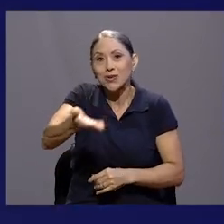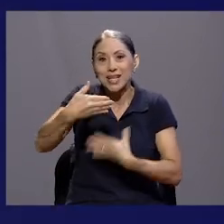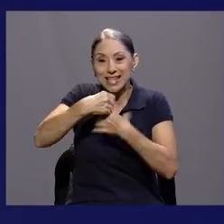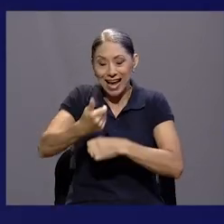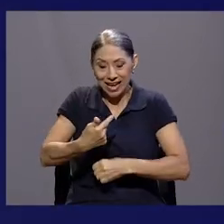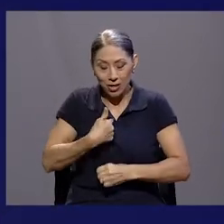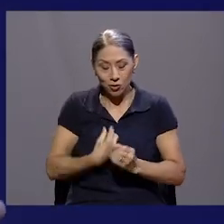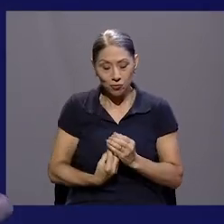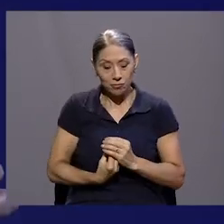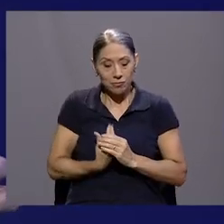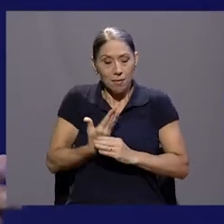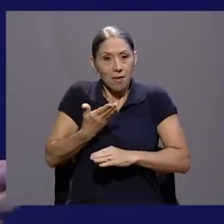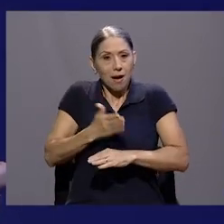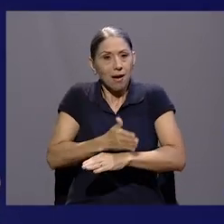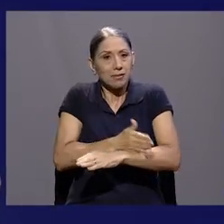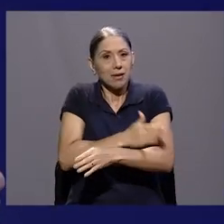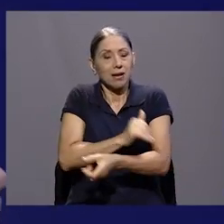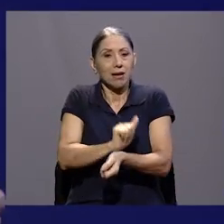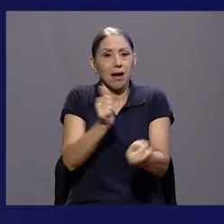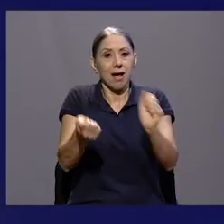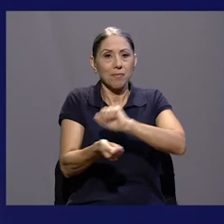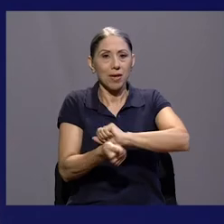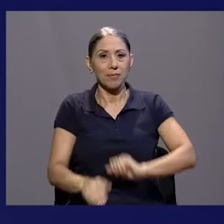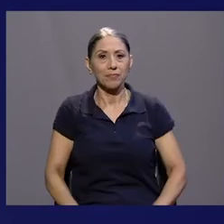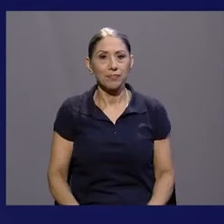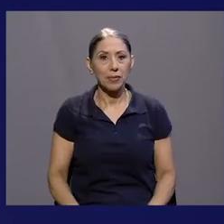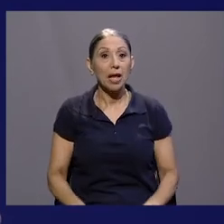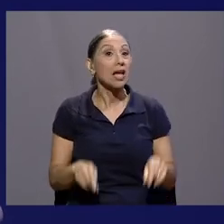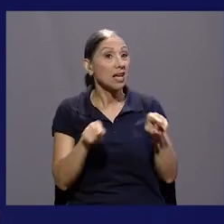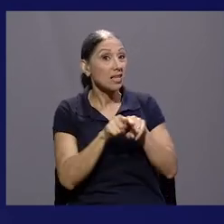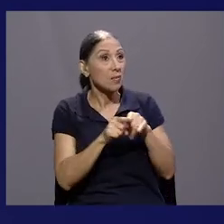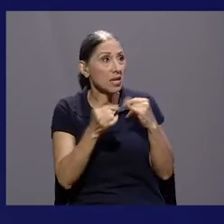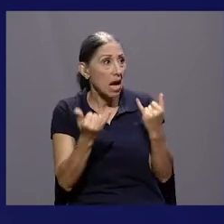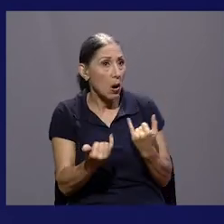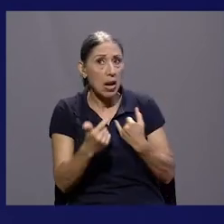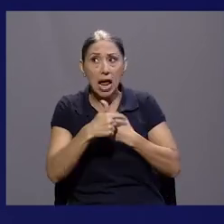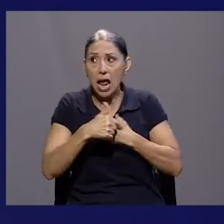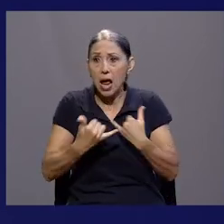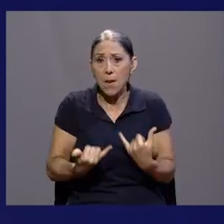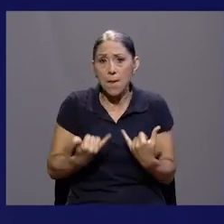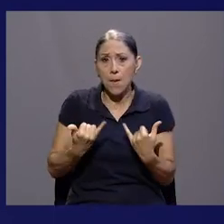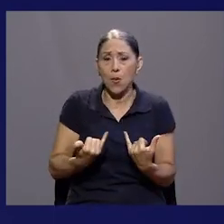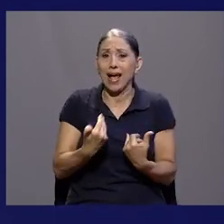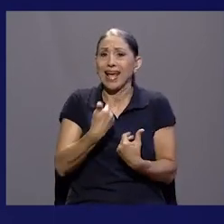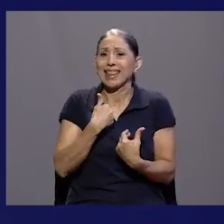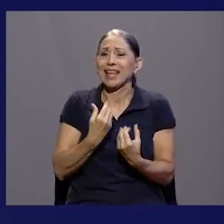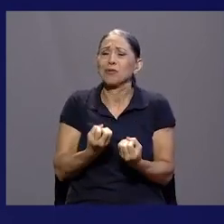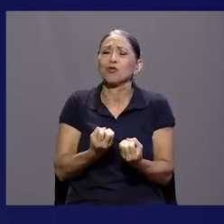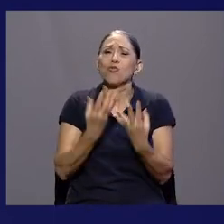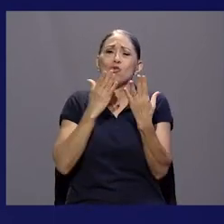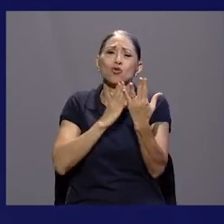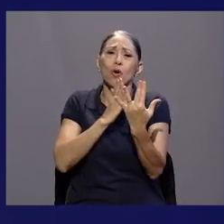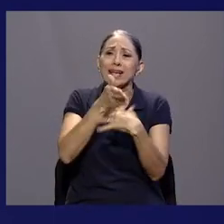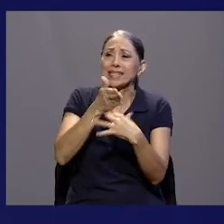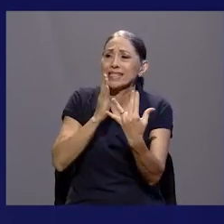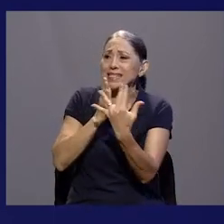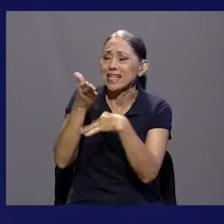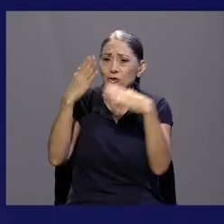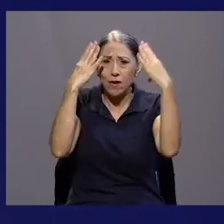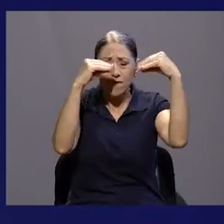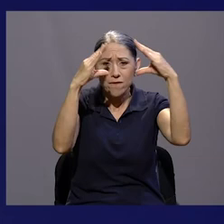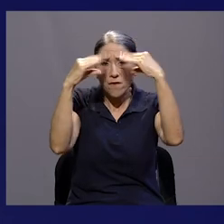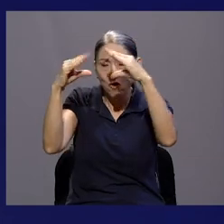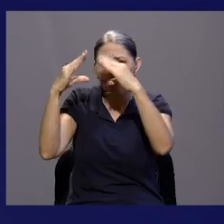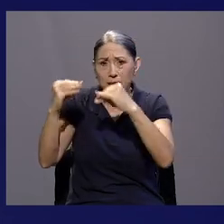y esto es paradójico también que una época en donde tenemos tanto acceso a tantísima información de pronto caemos